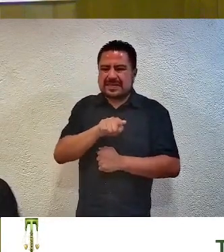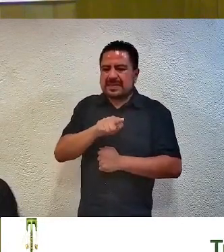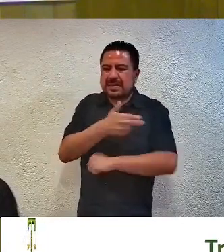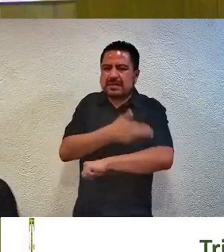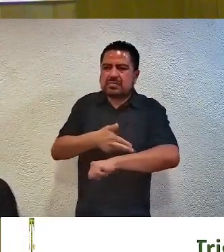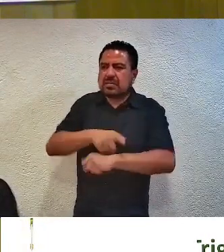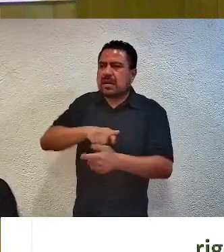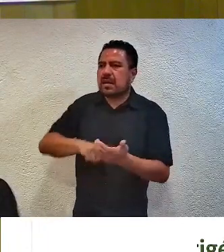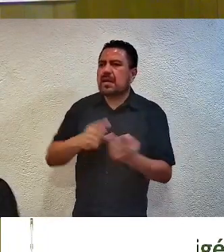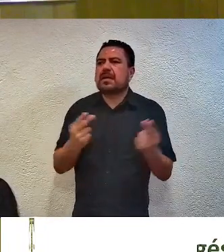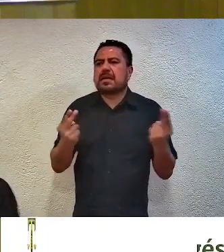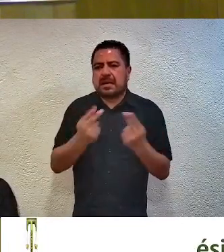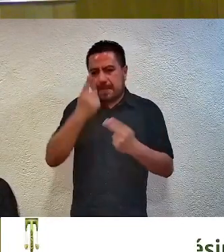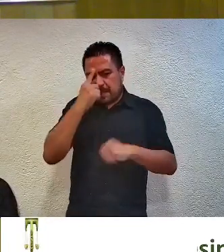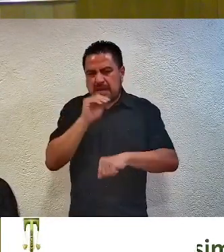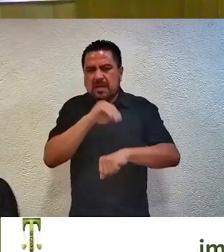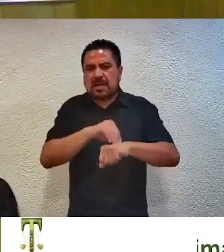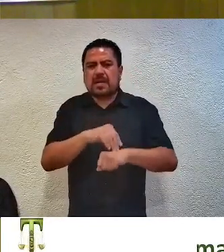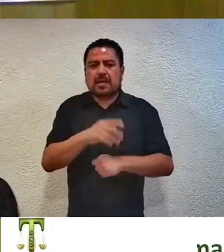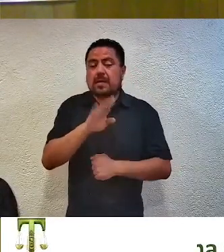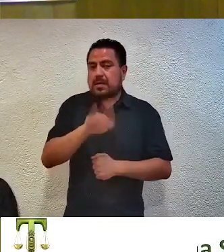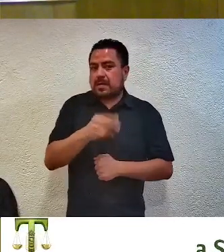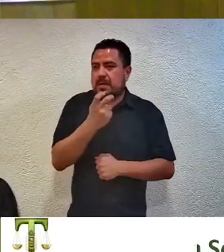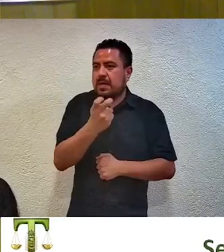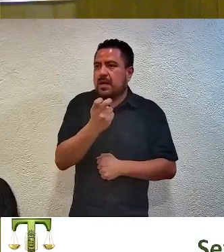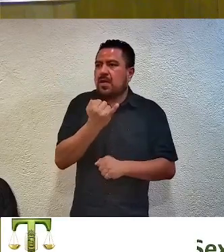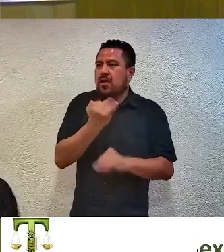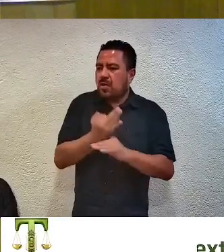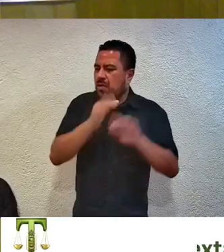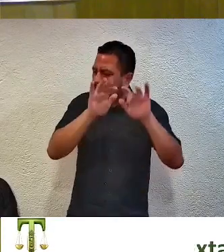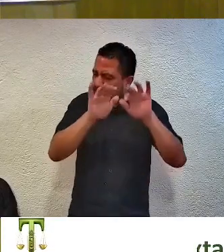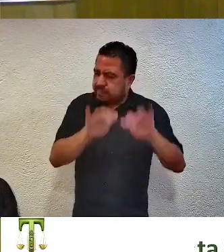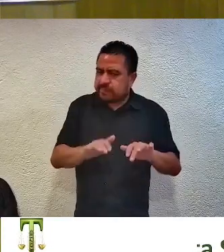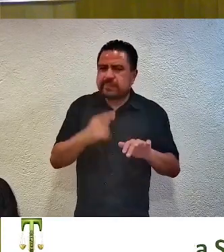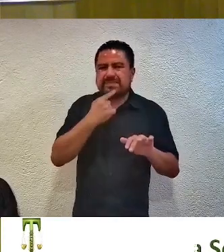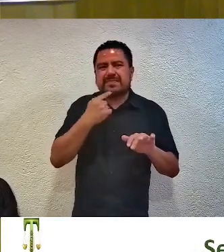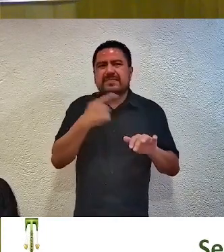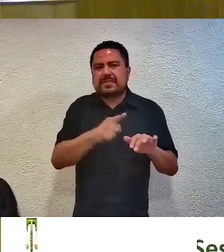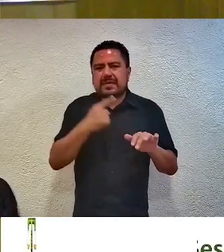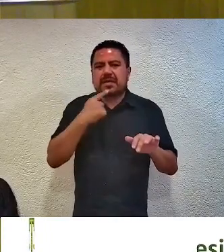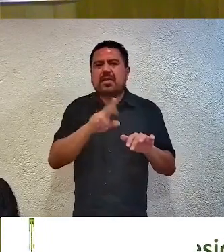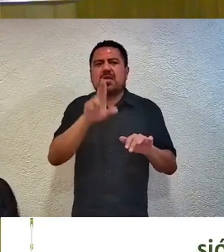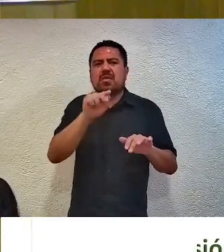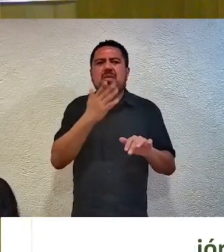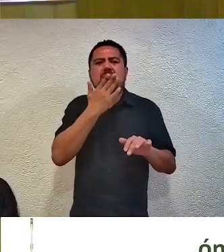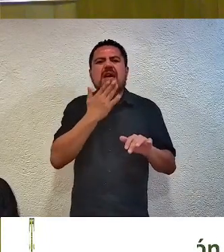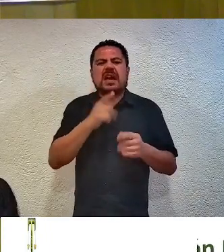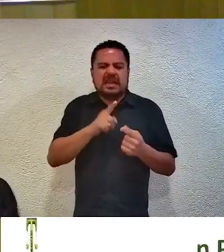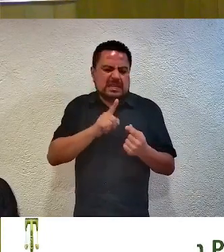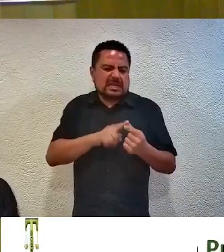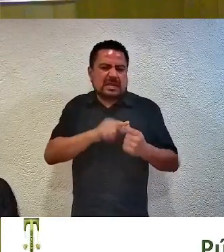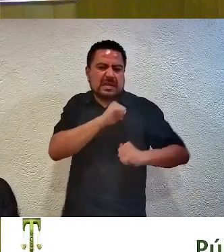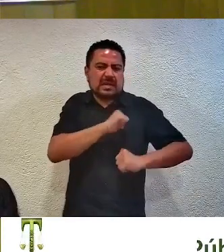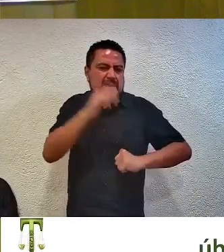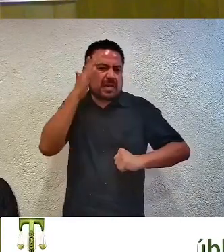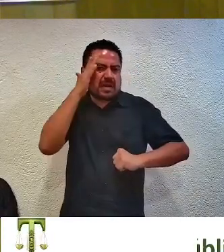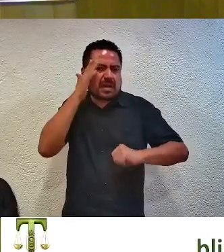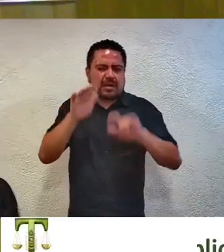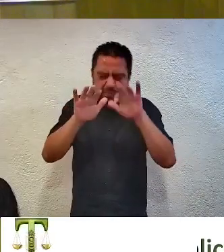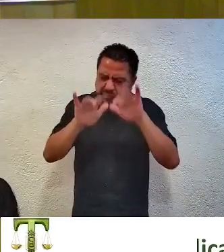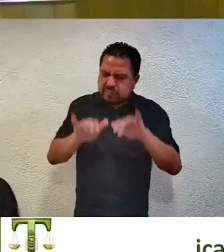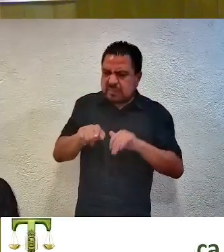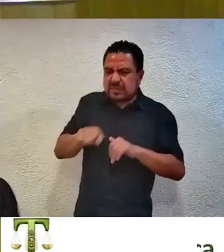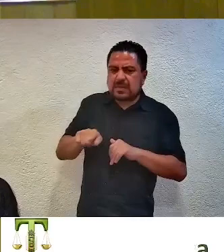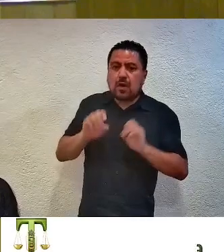resultaban necesarias en virtud de que, del contenido del escrito de queja y o denuncia, no se desprende quiénes eran los titulares de las notas